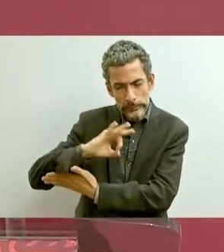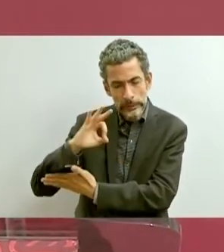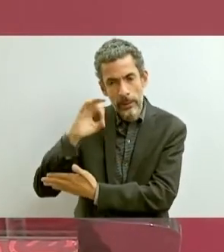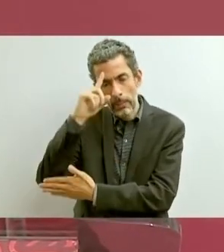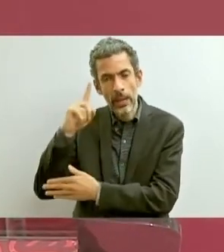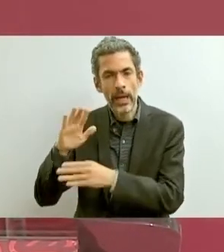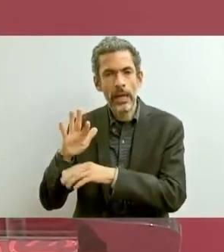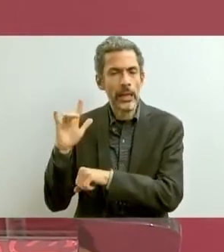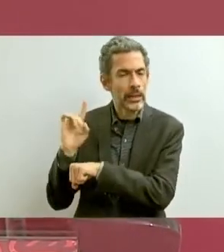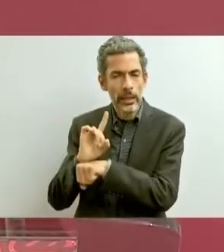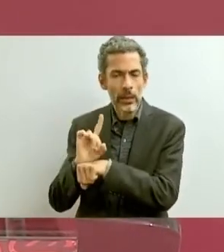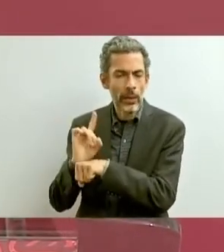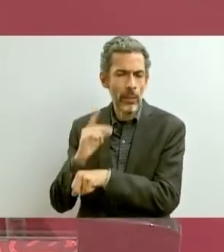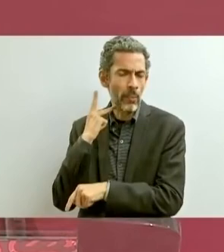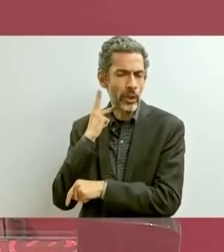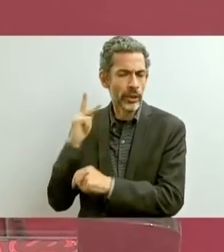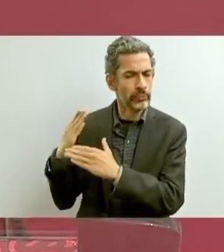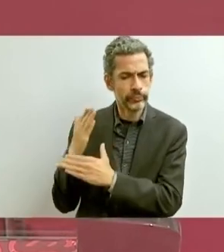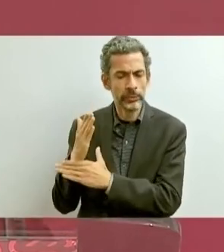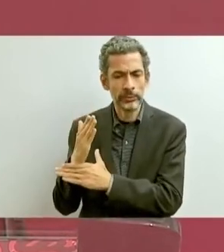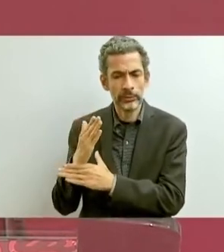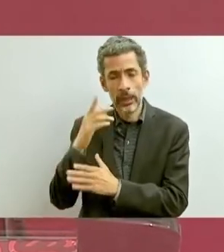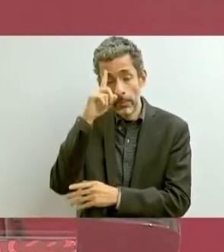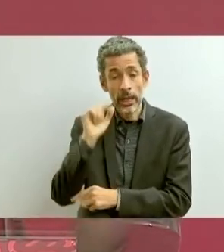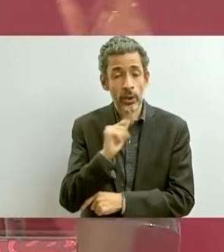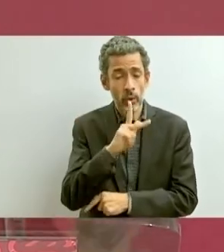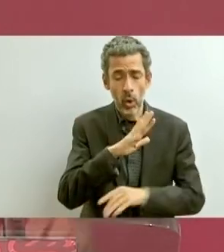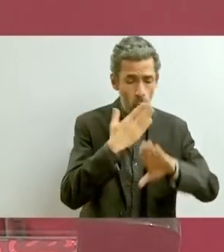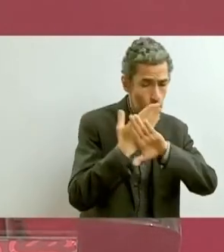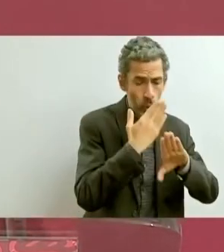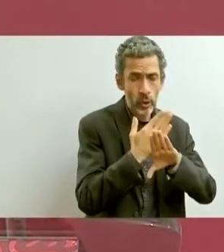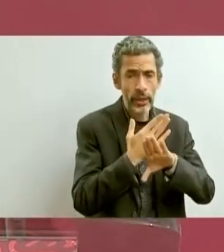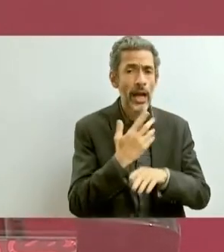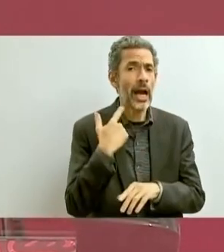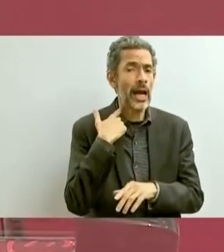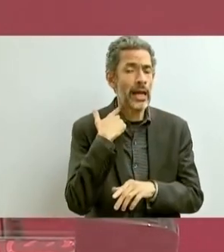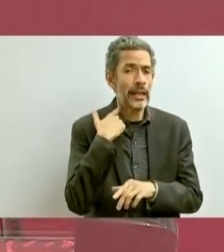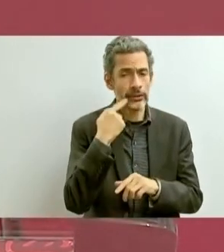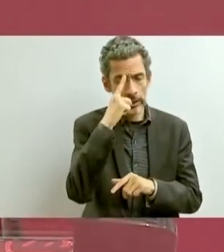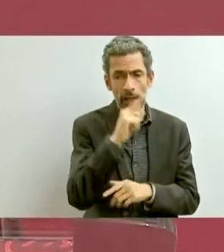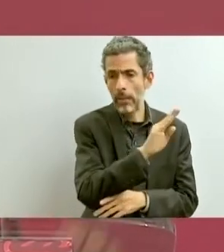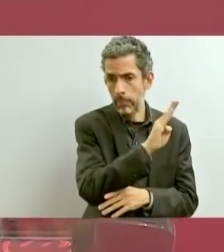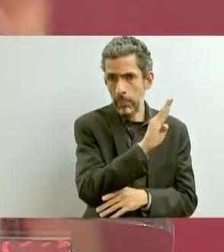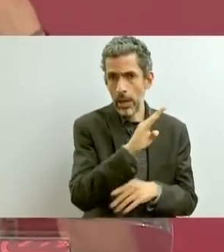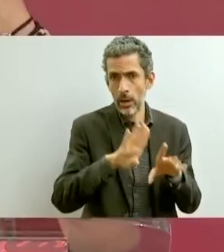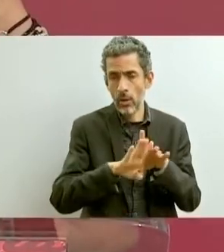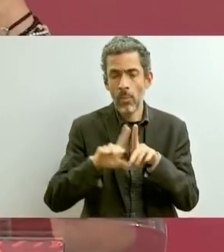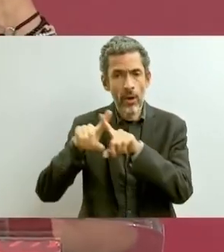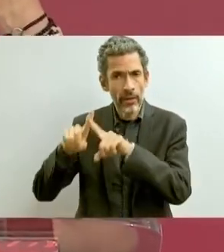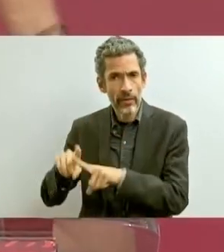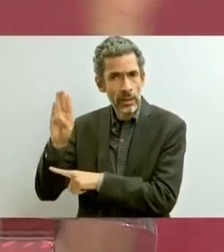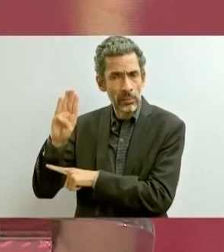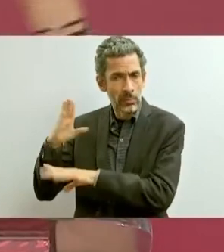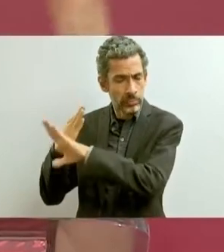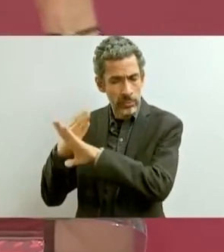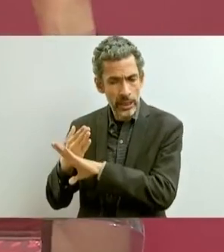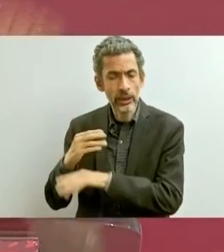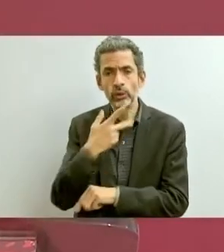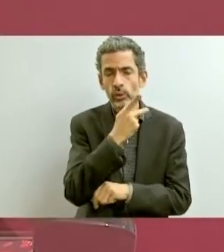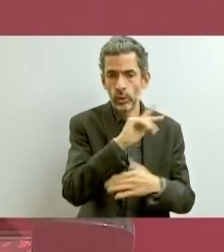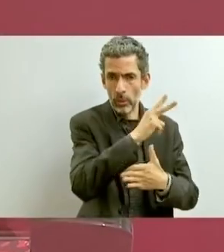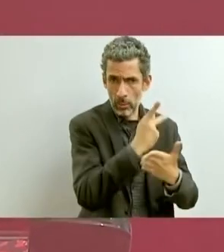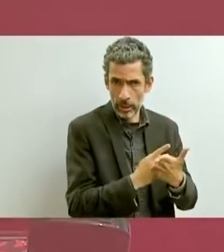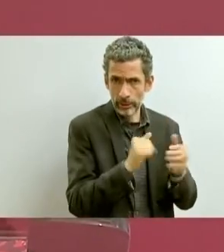agenda, porque combatiste el huachicol, desafiando la delincuencia organizada, por tus programas sociales